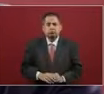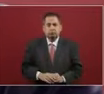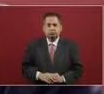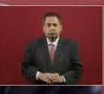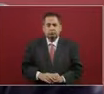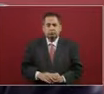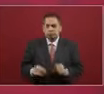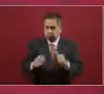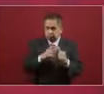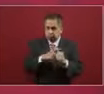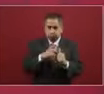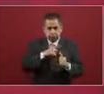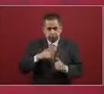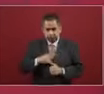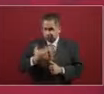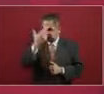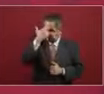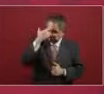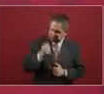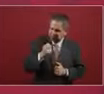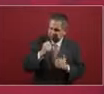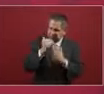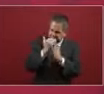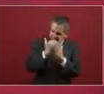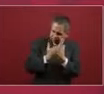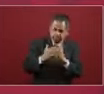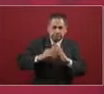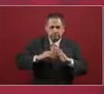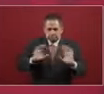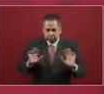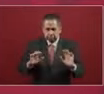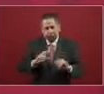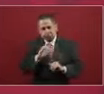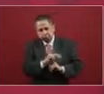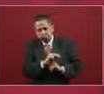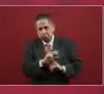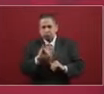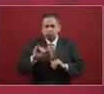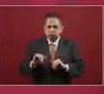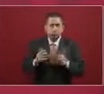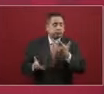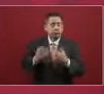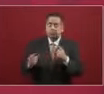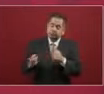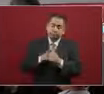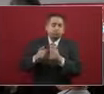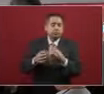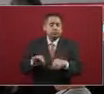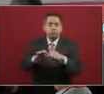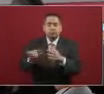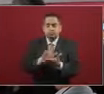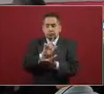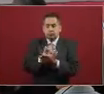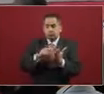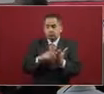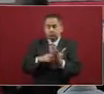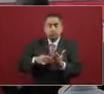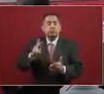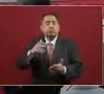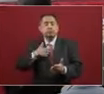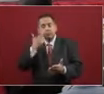Tendría que haber argumentos de peso y sobre todo los legales, pero quiero ver si